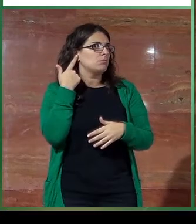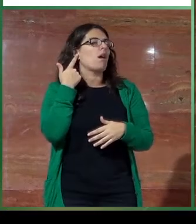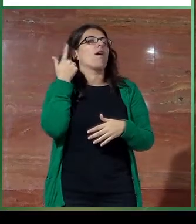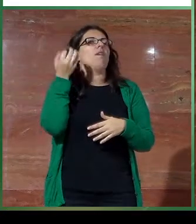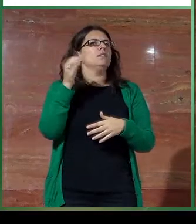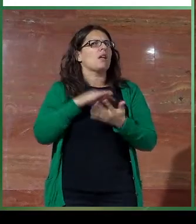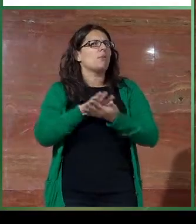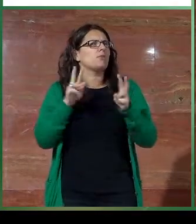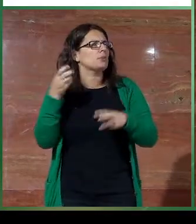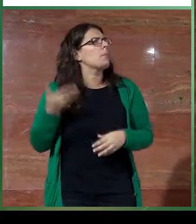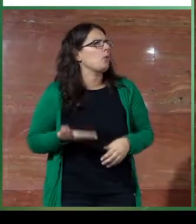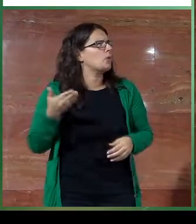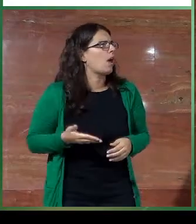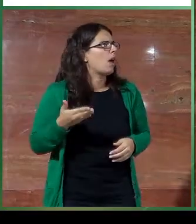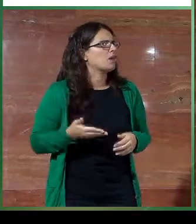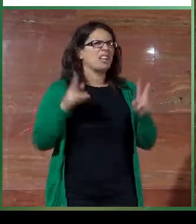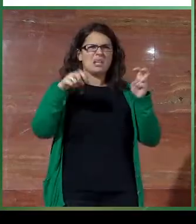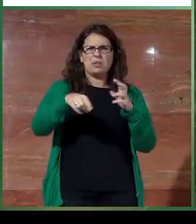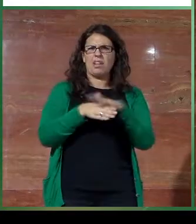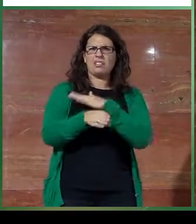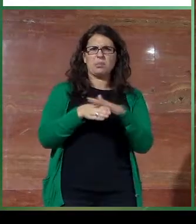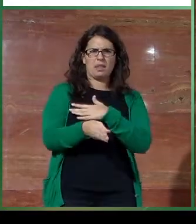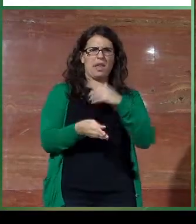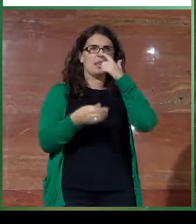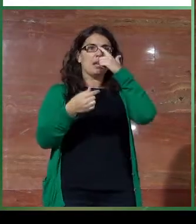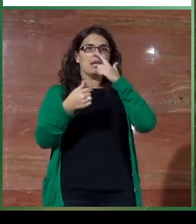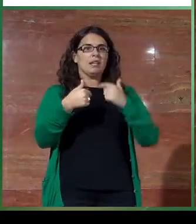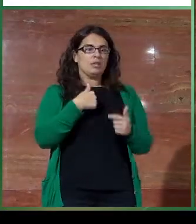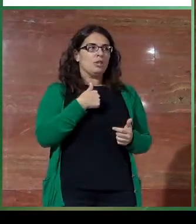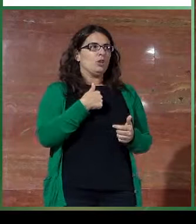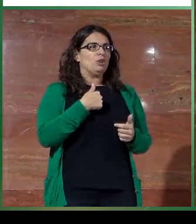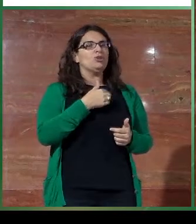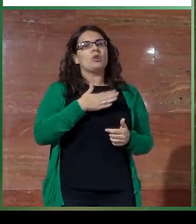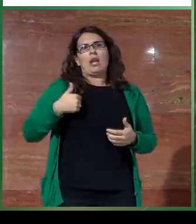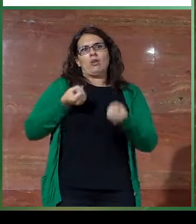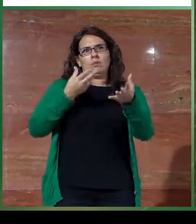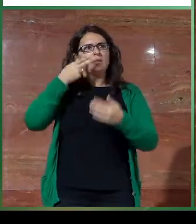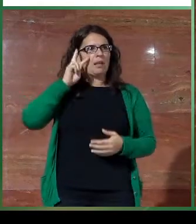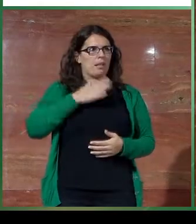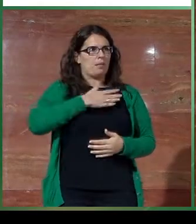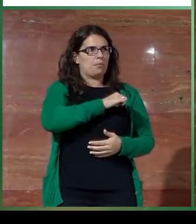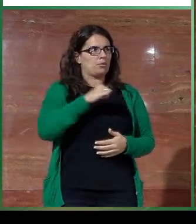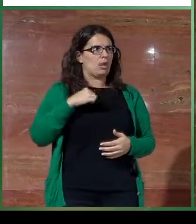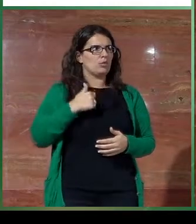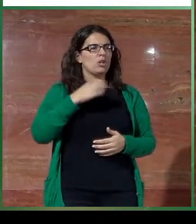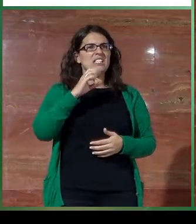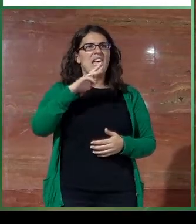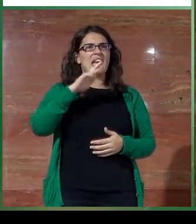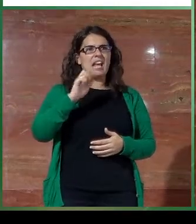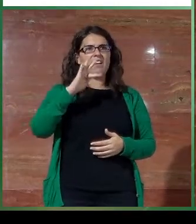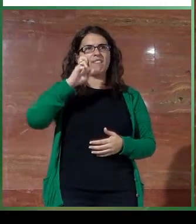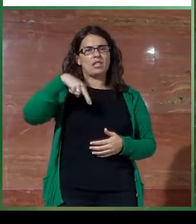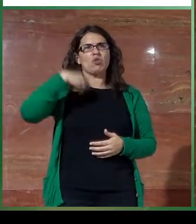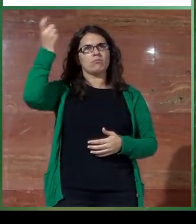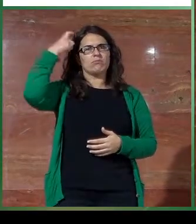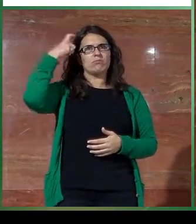tan importantes, estos temas de accesibilidad, y yo quiero dar mi experiencia personal, porque yo me he dicho a mí mismo: Serafín, este público